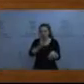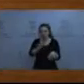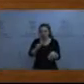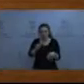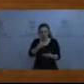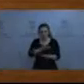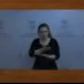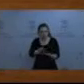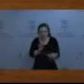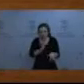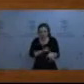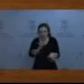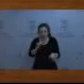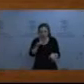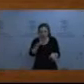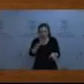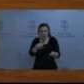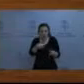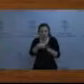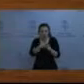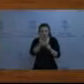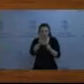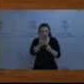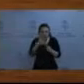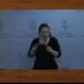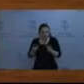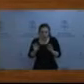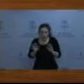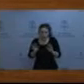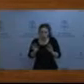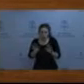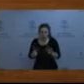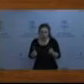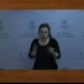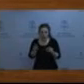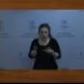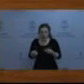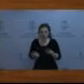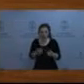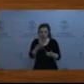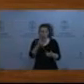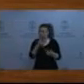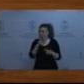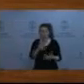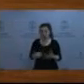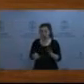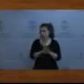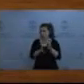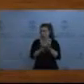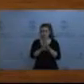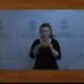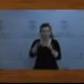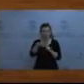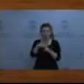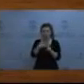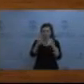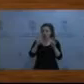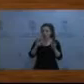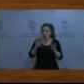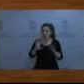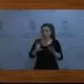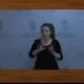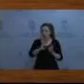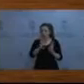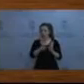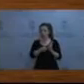sensibilidad ante este drama humano que sigue vigente y que sigue presente. Pero, bueno, hay un segundo